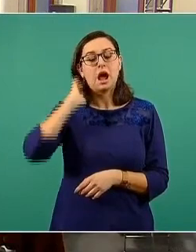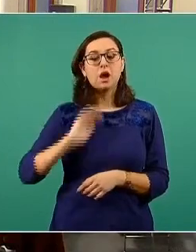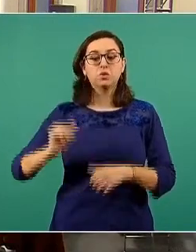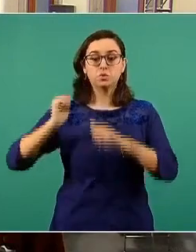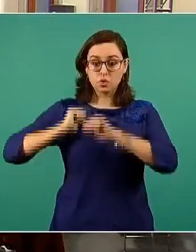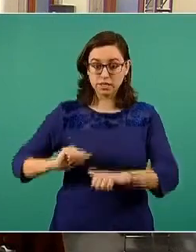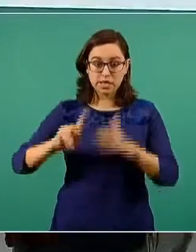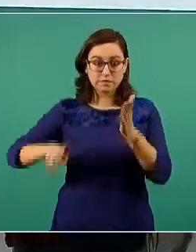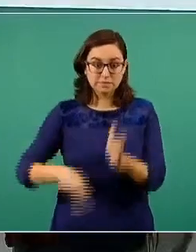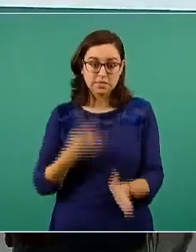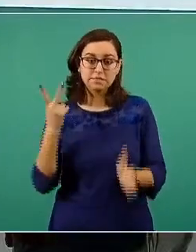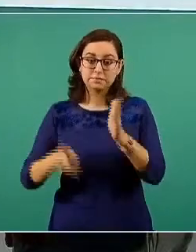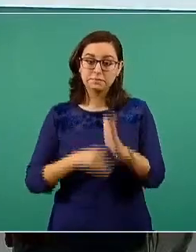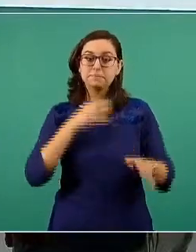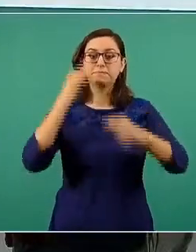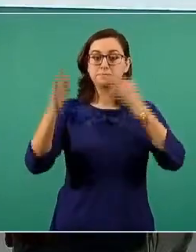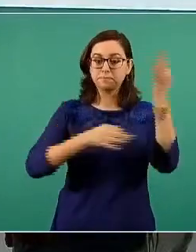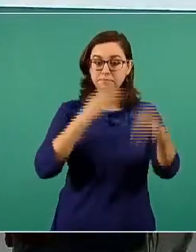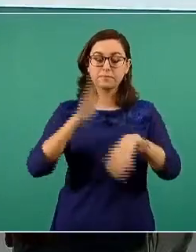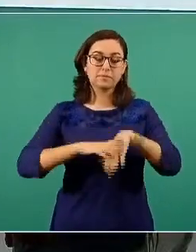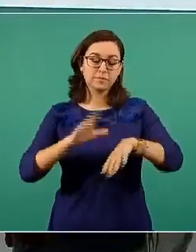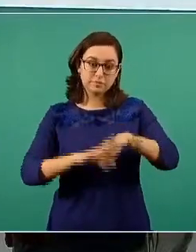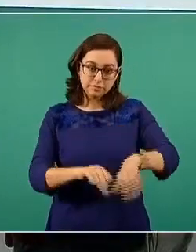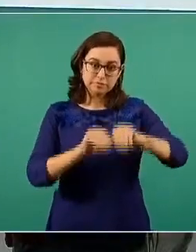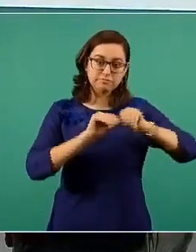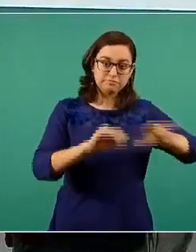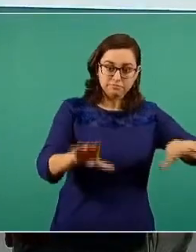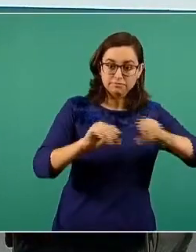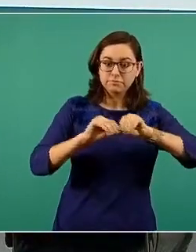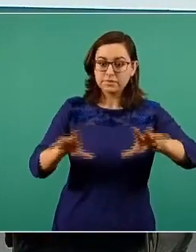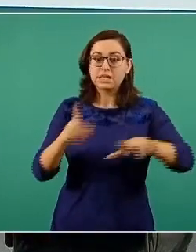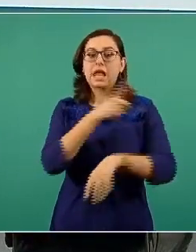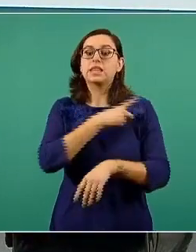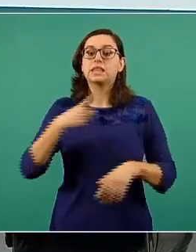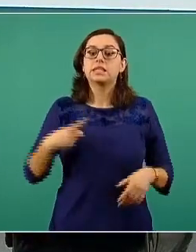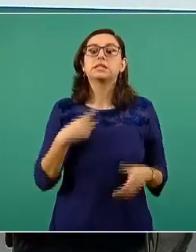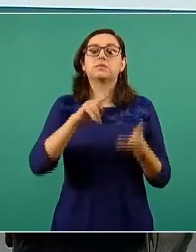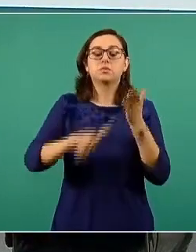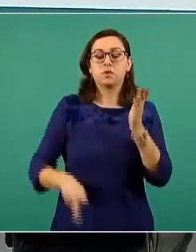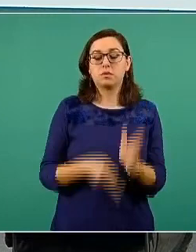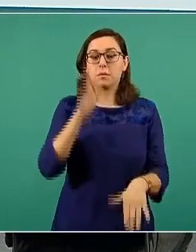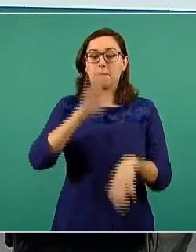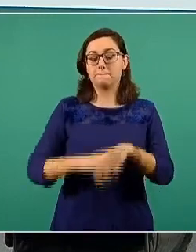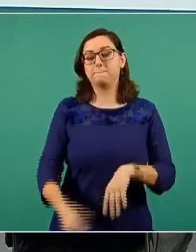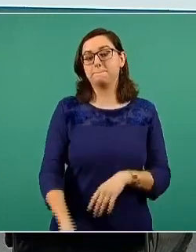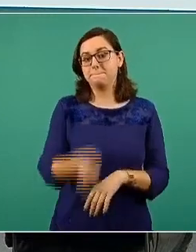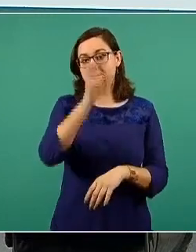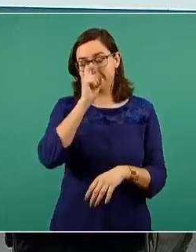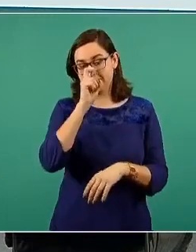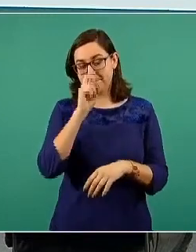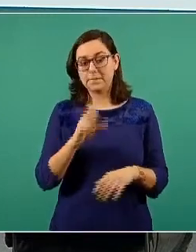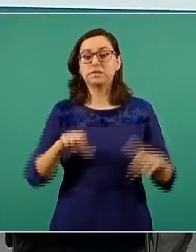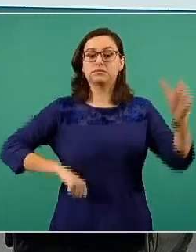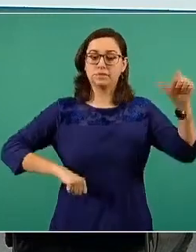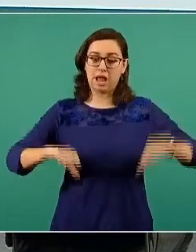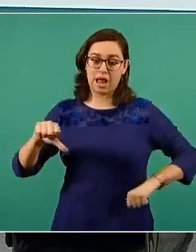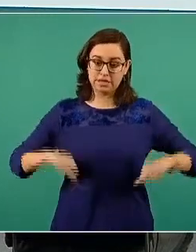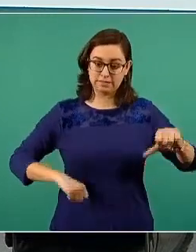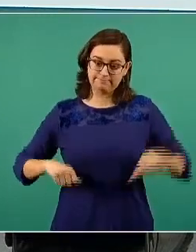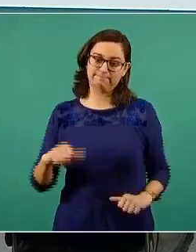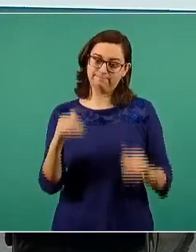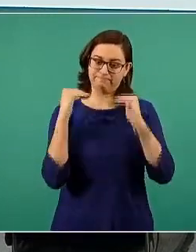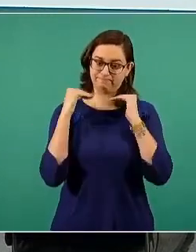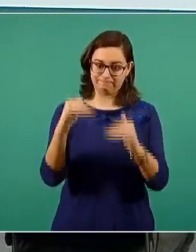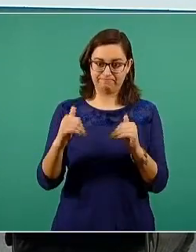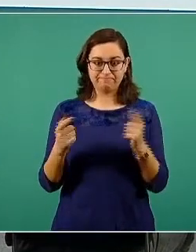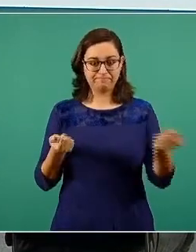población para volver a implementar de manera, digamos, más estricta y más apegada las diferentes acciones